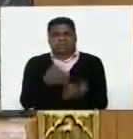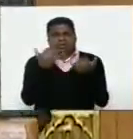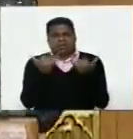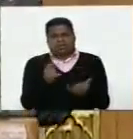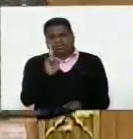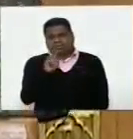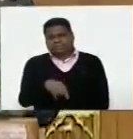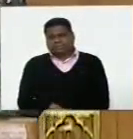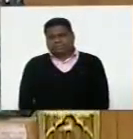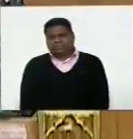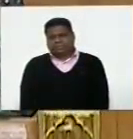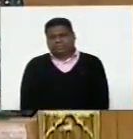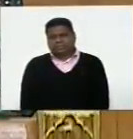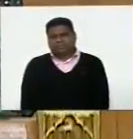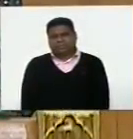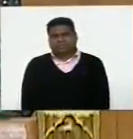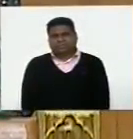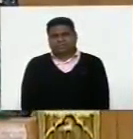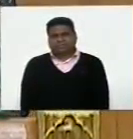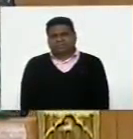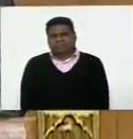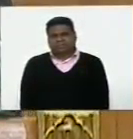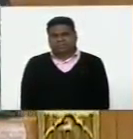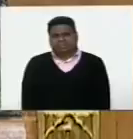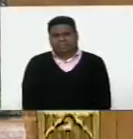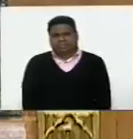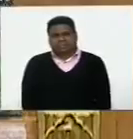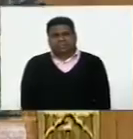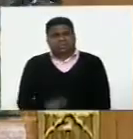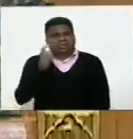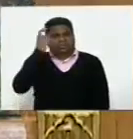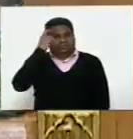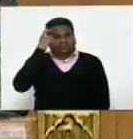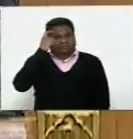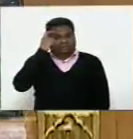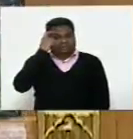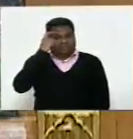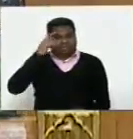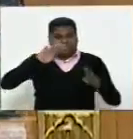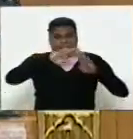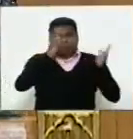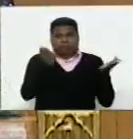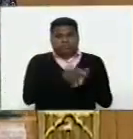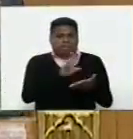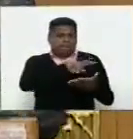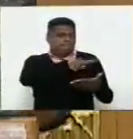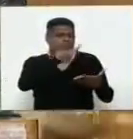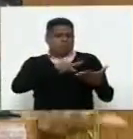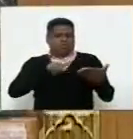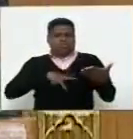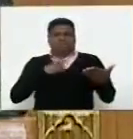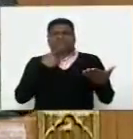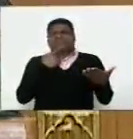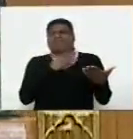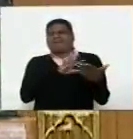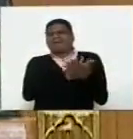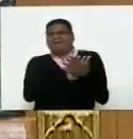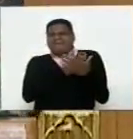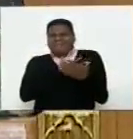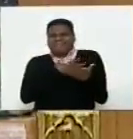además, es también el Día Mundial de la Poesía, y yo creo que esto es un acto de poesía